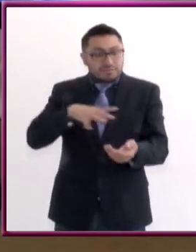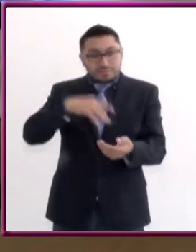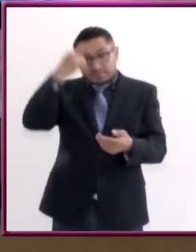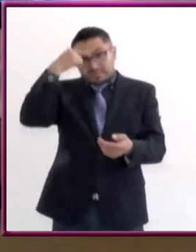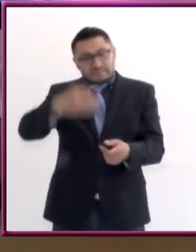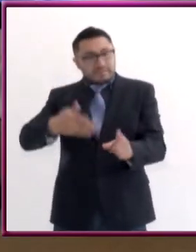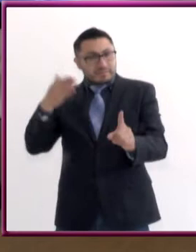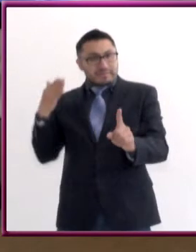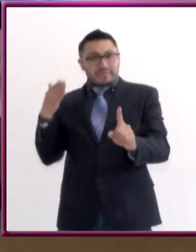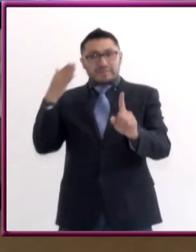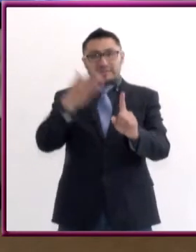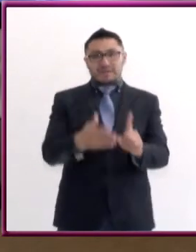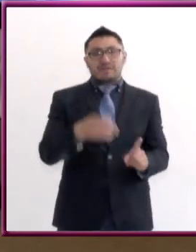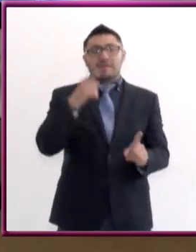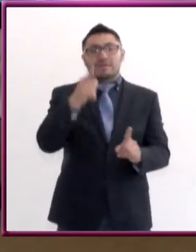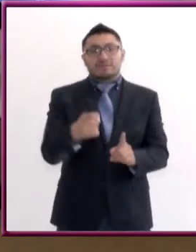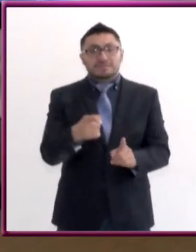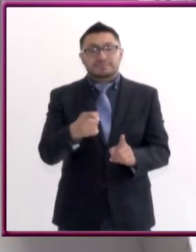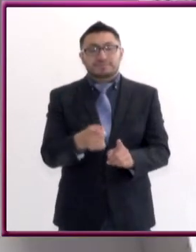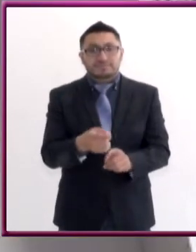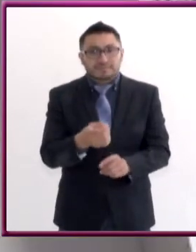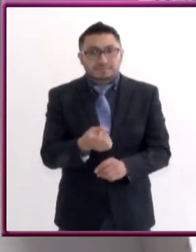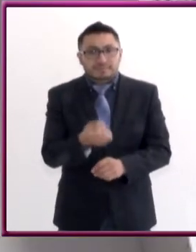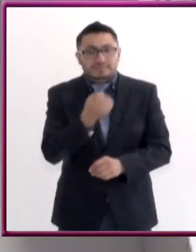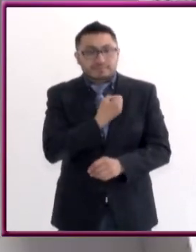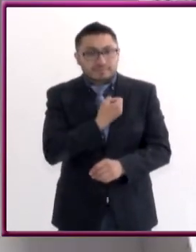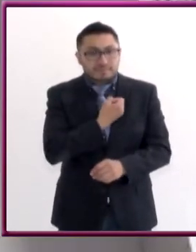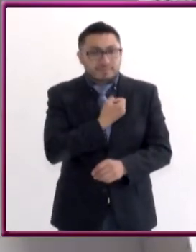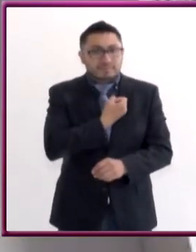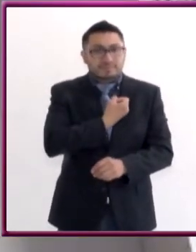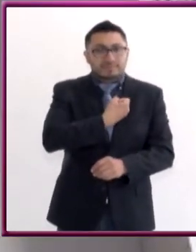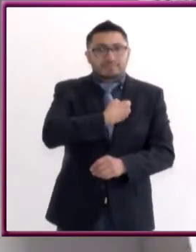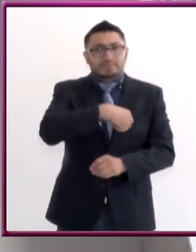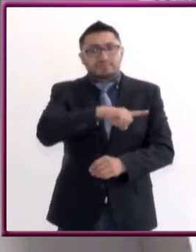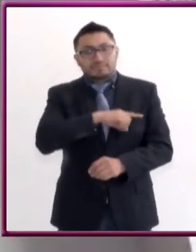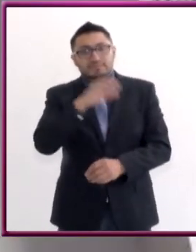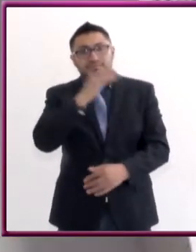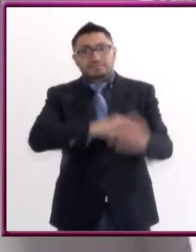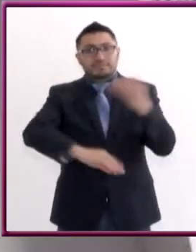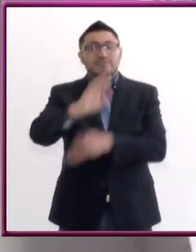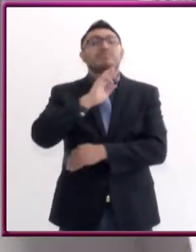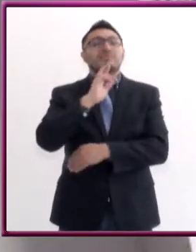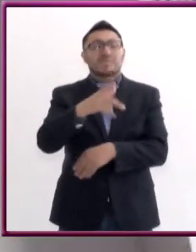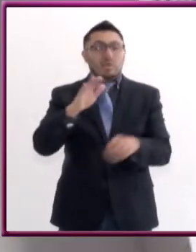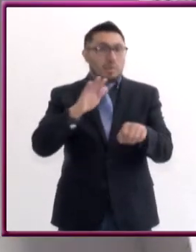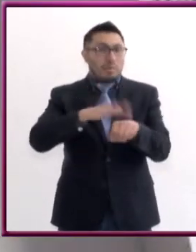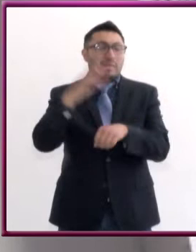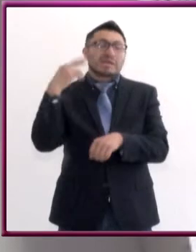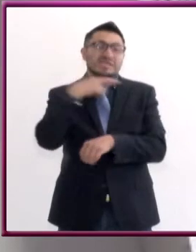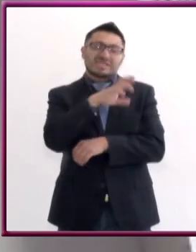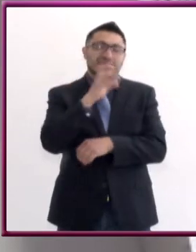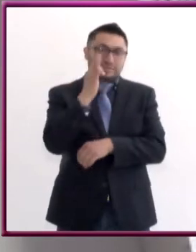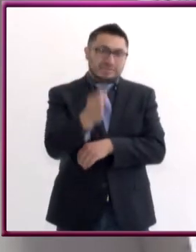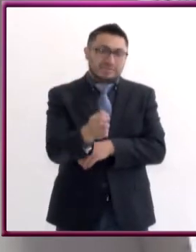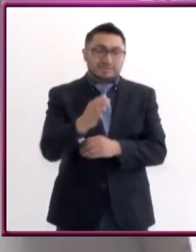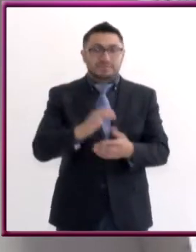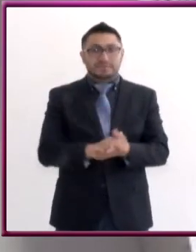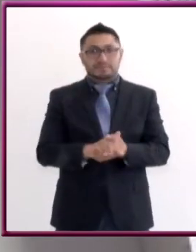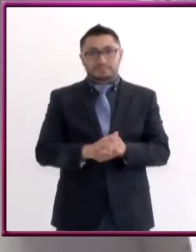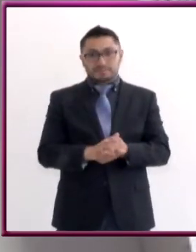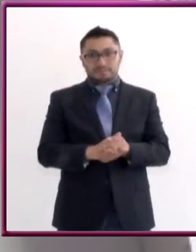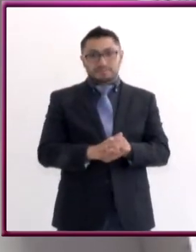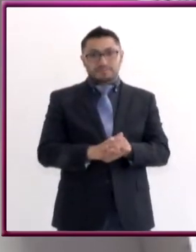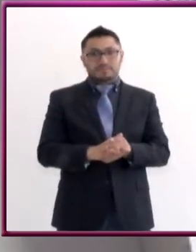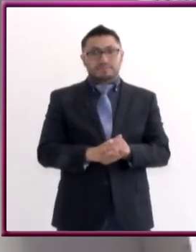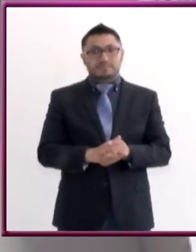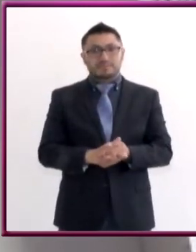constituidos para poder salir más airosos de esta experiencia y en